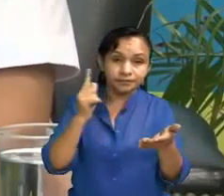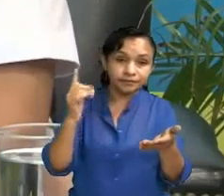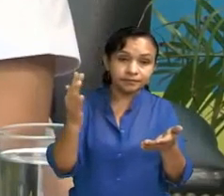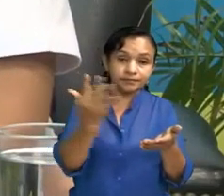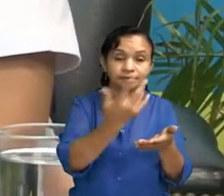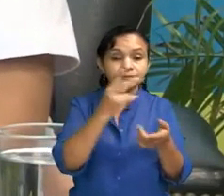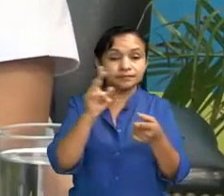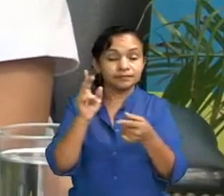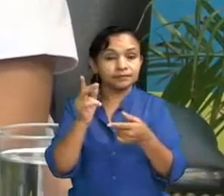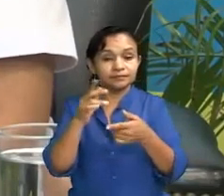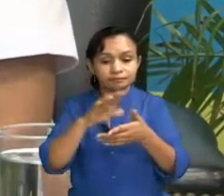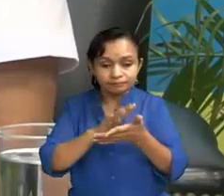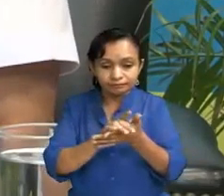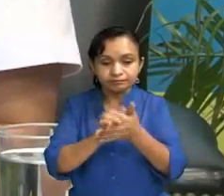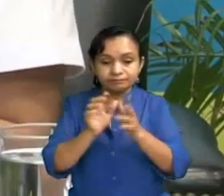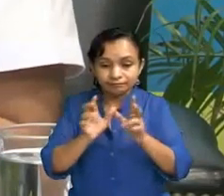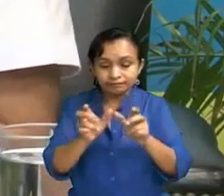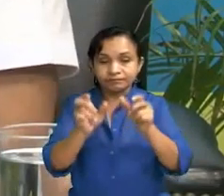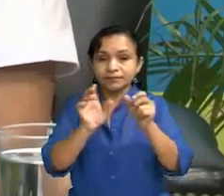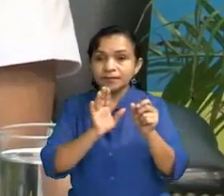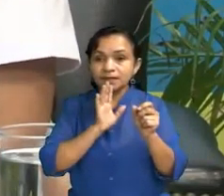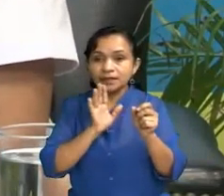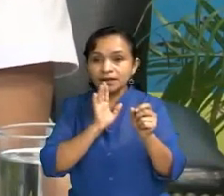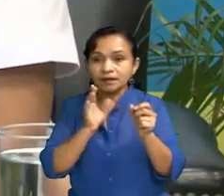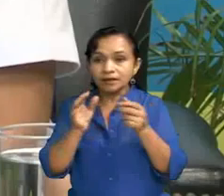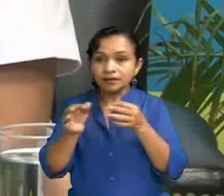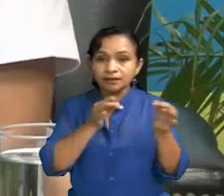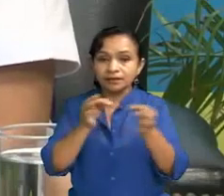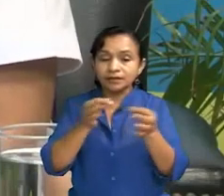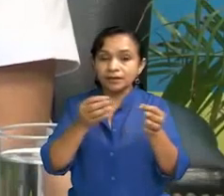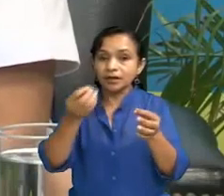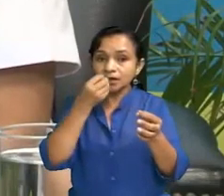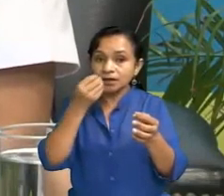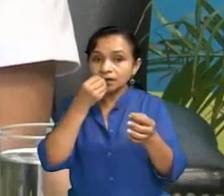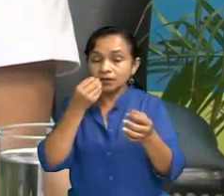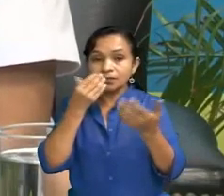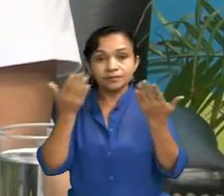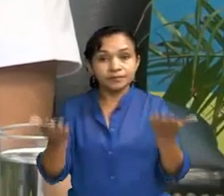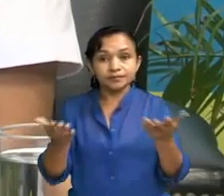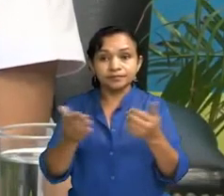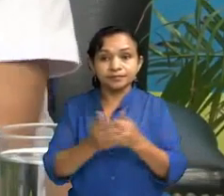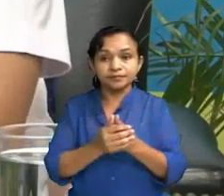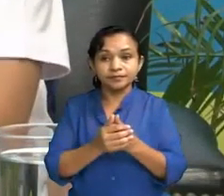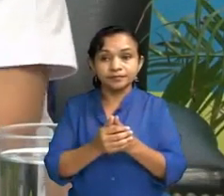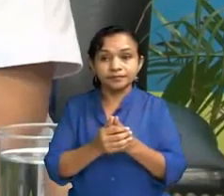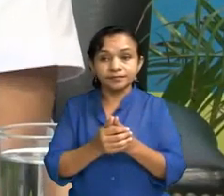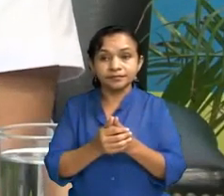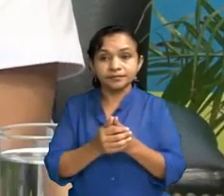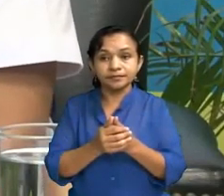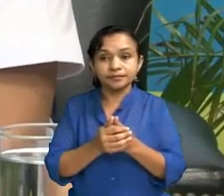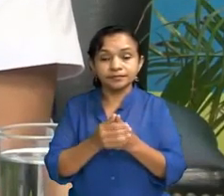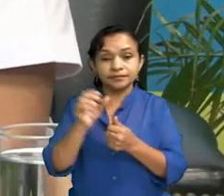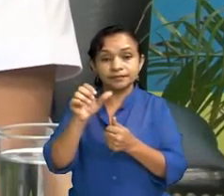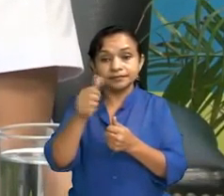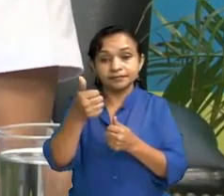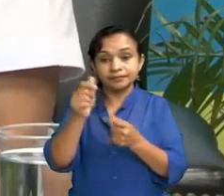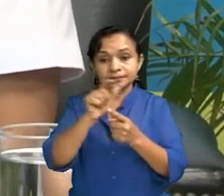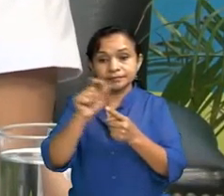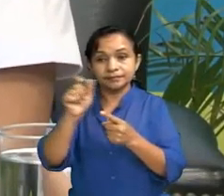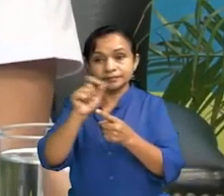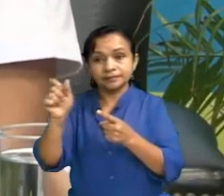estimulación temprana. Les hablamos acerca de lo que es la alimentación. acerca de los niños menores de 6 meses, que